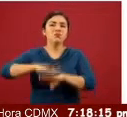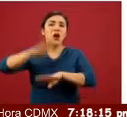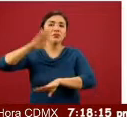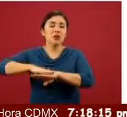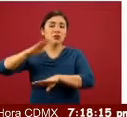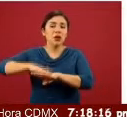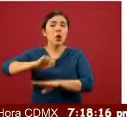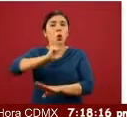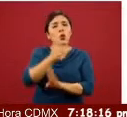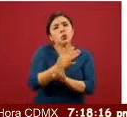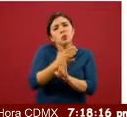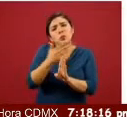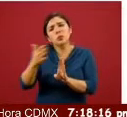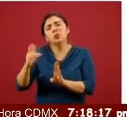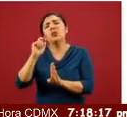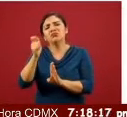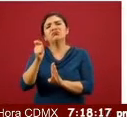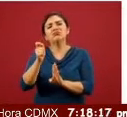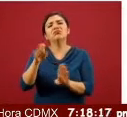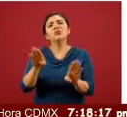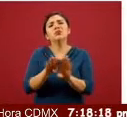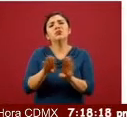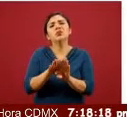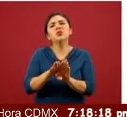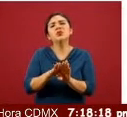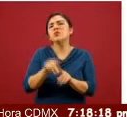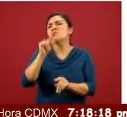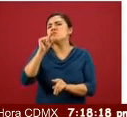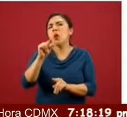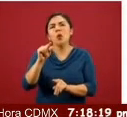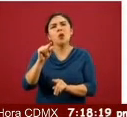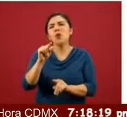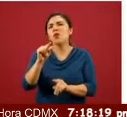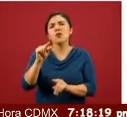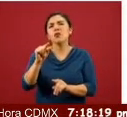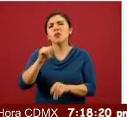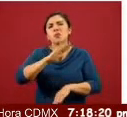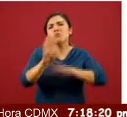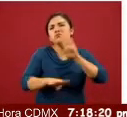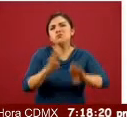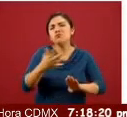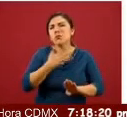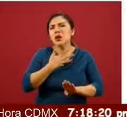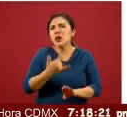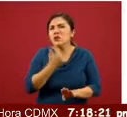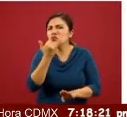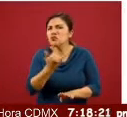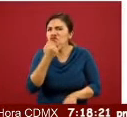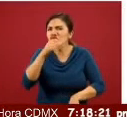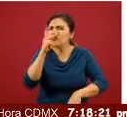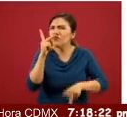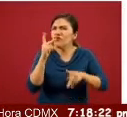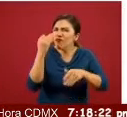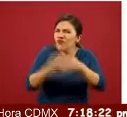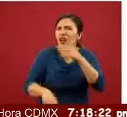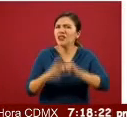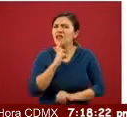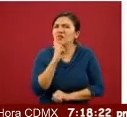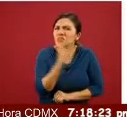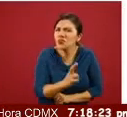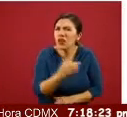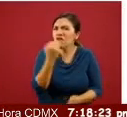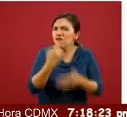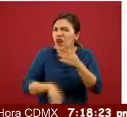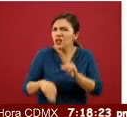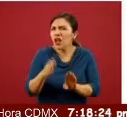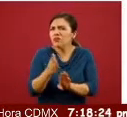adelante prácticamente son ya muy pocas las defunciones que tenían pendiente un resultado o que tenían pendiente